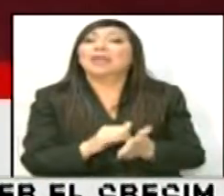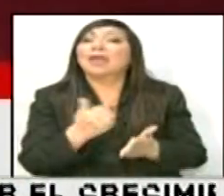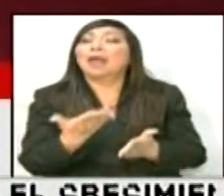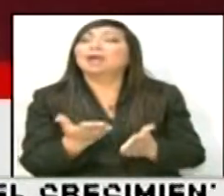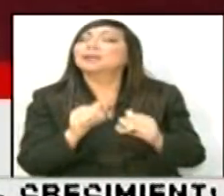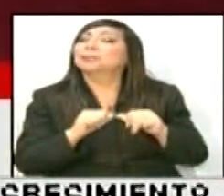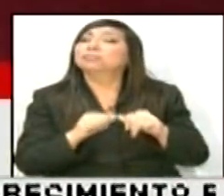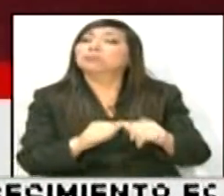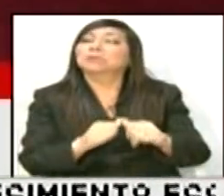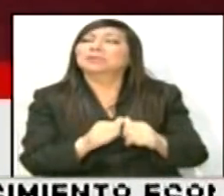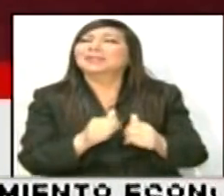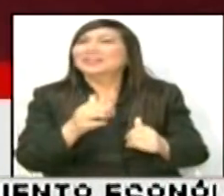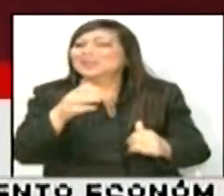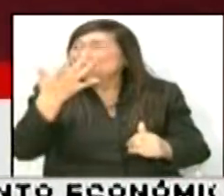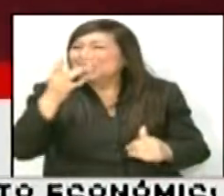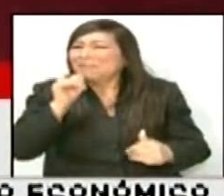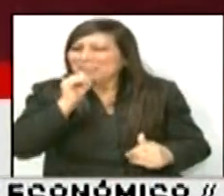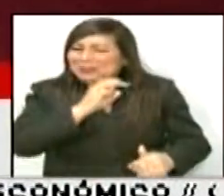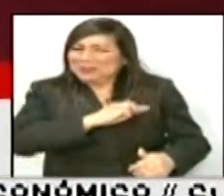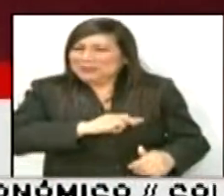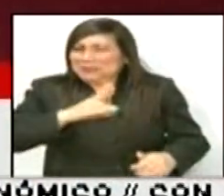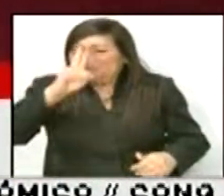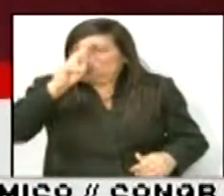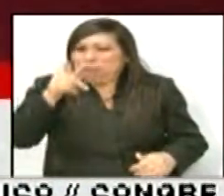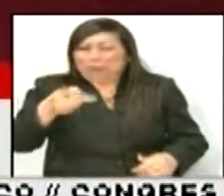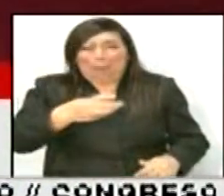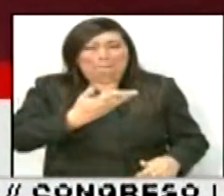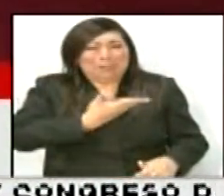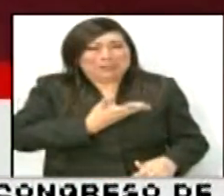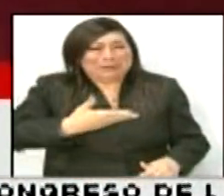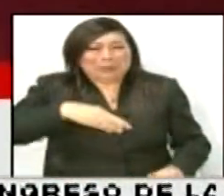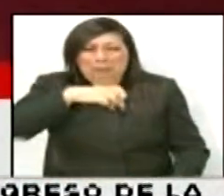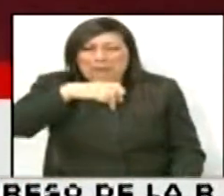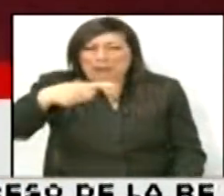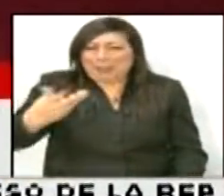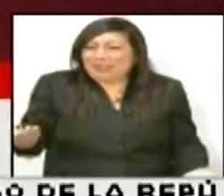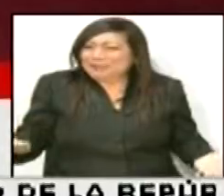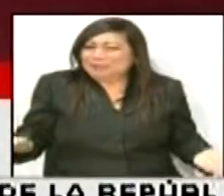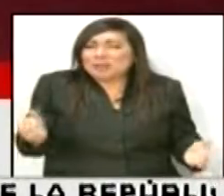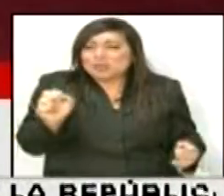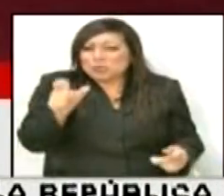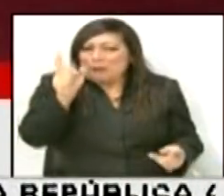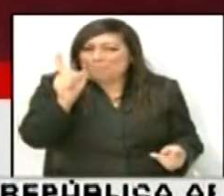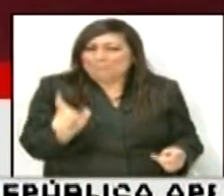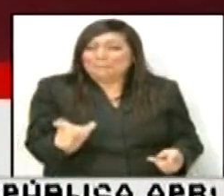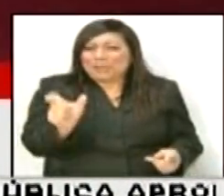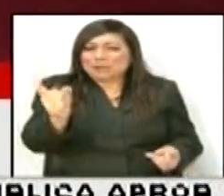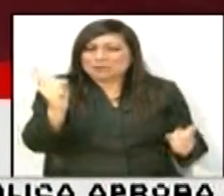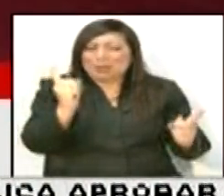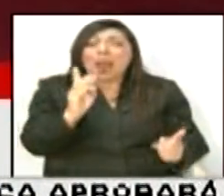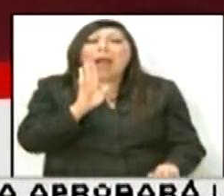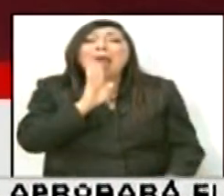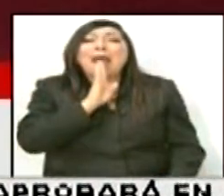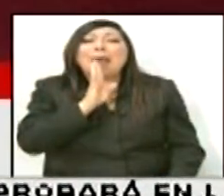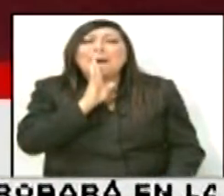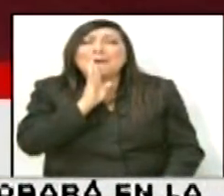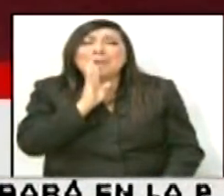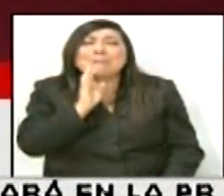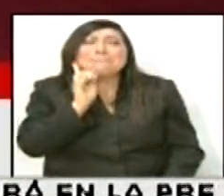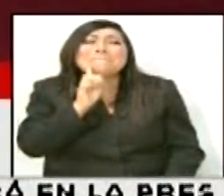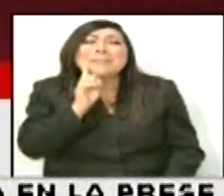una permanente incapacidad moral, esto es, de que si una persona miente al hacer